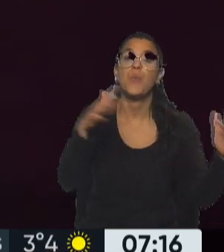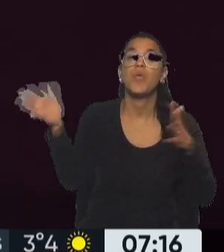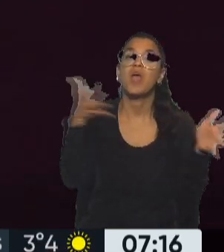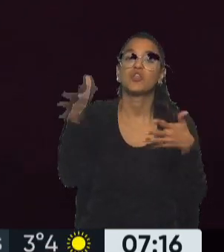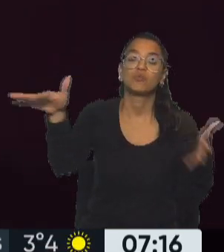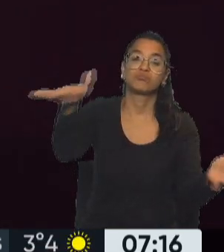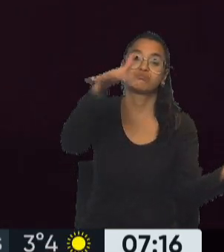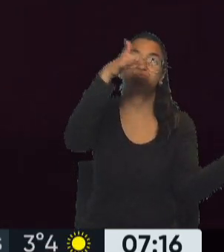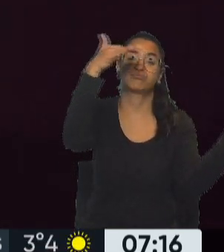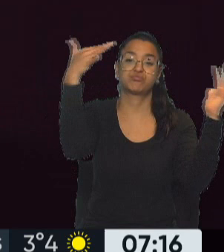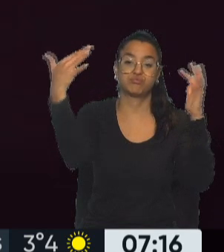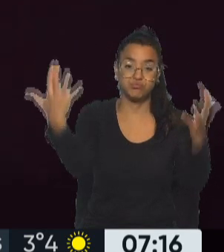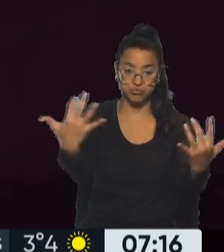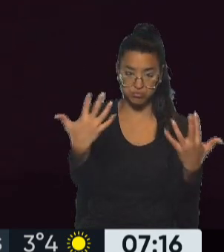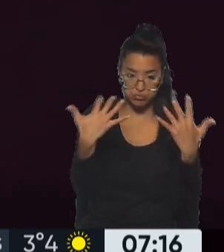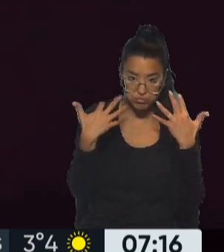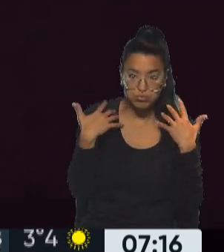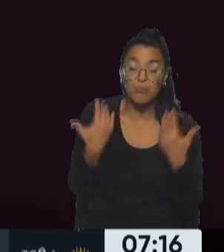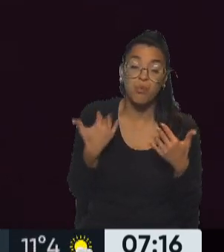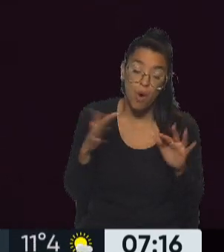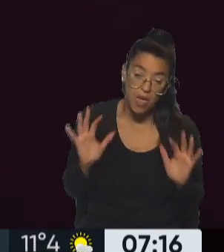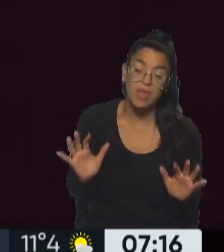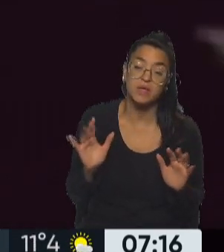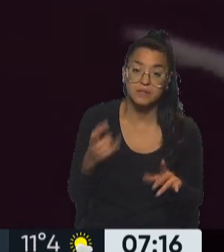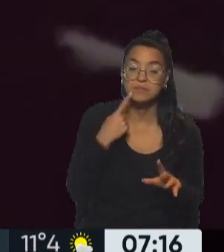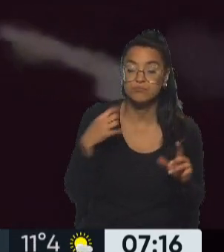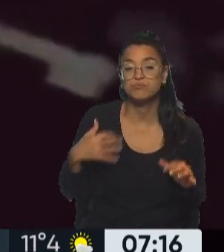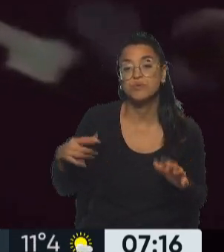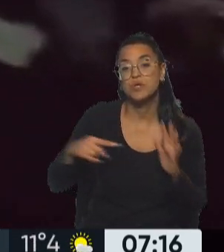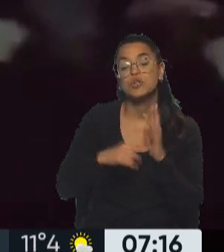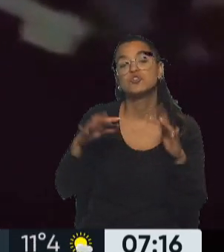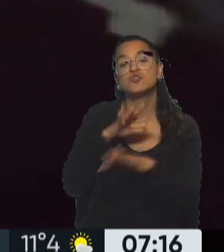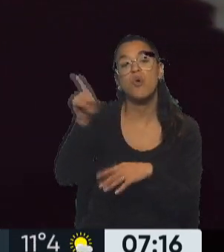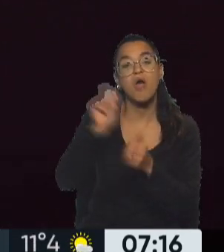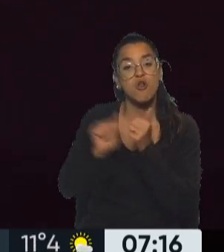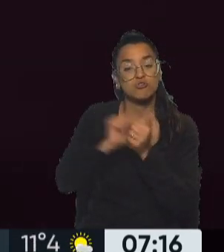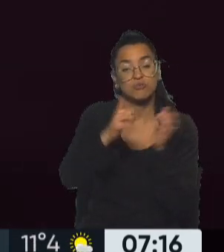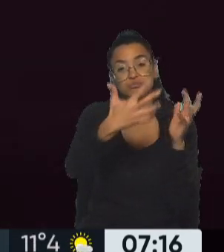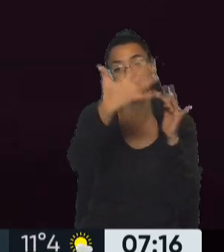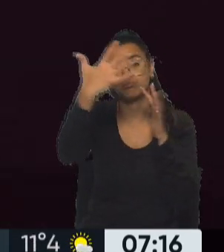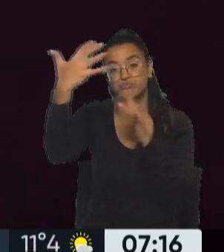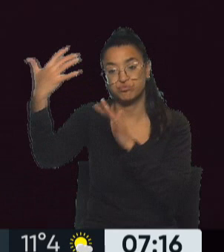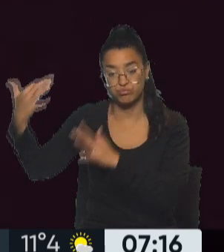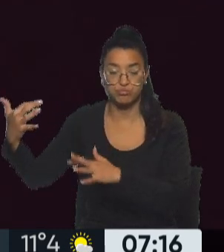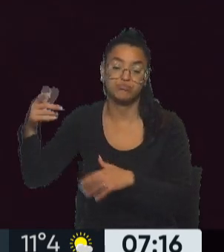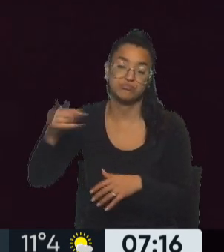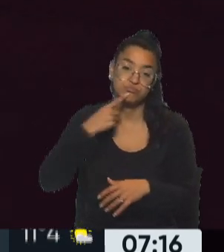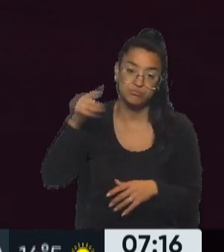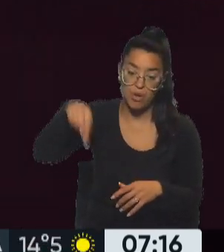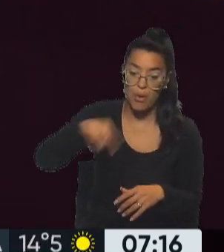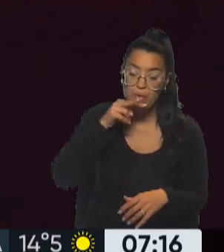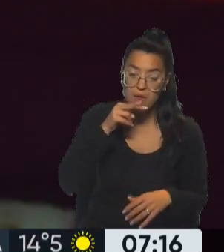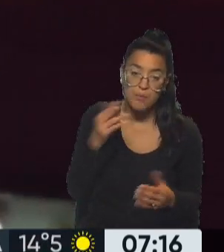viento podría volver a extenderse este humo por la ciudad de Rosario durante la jornada de este